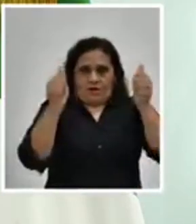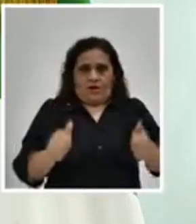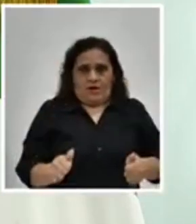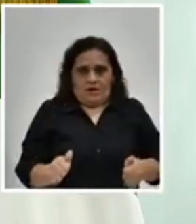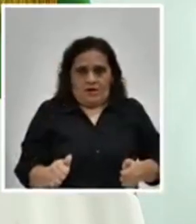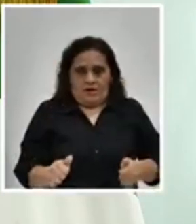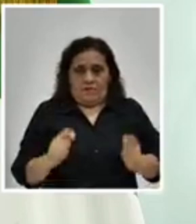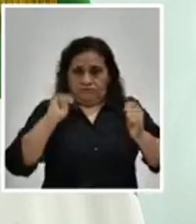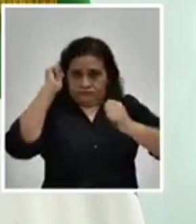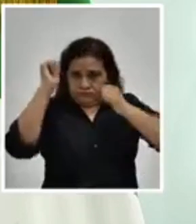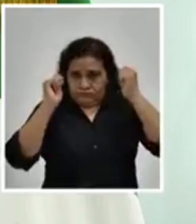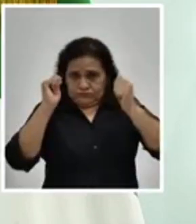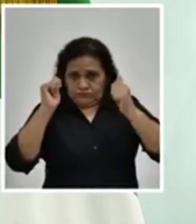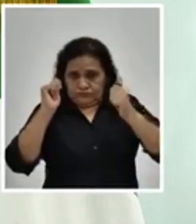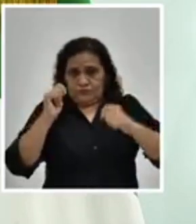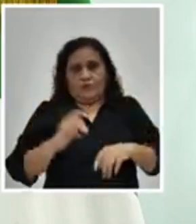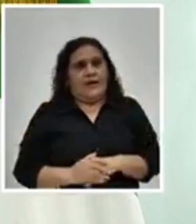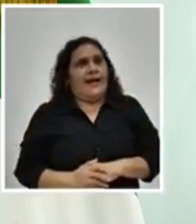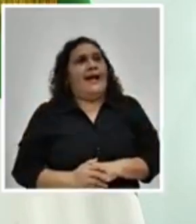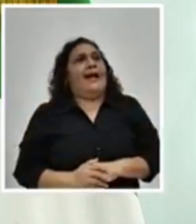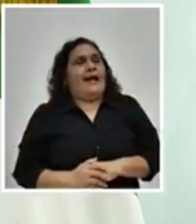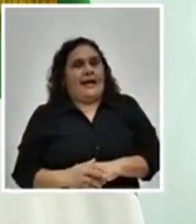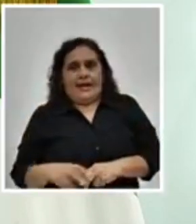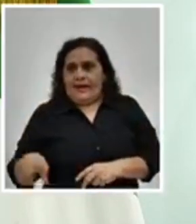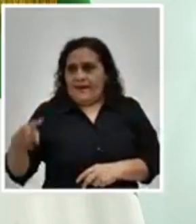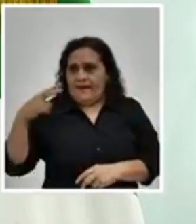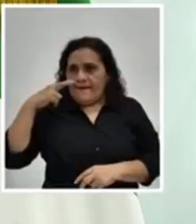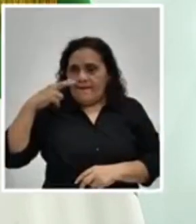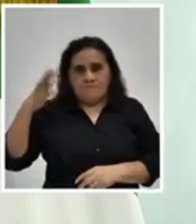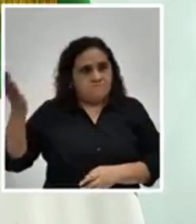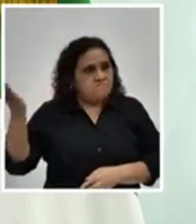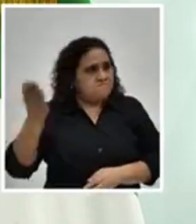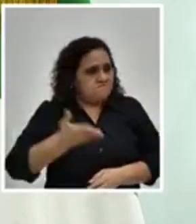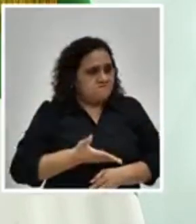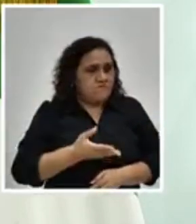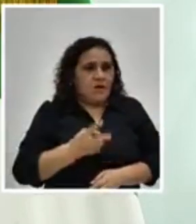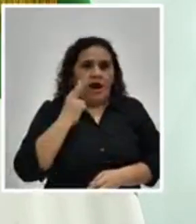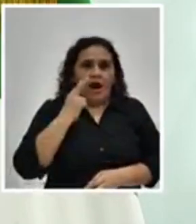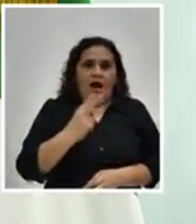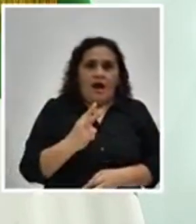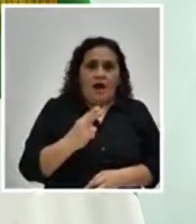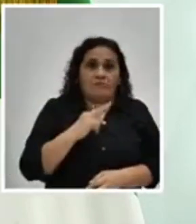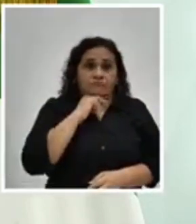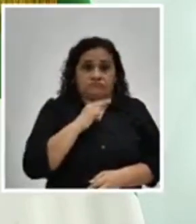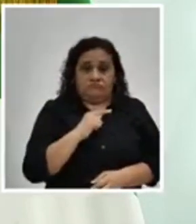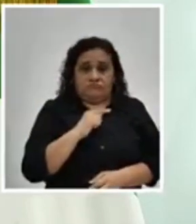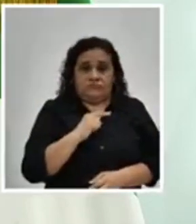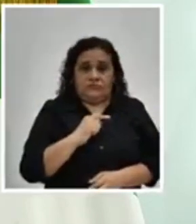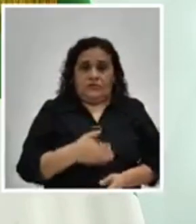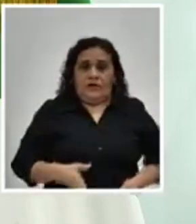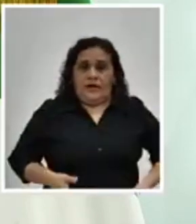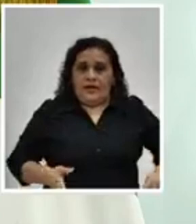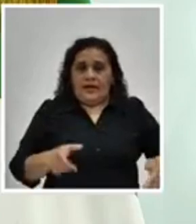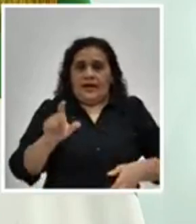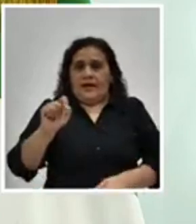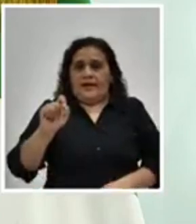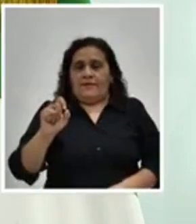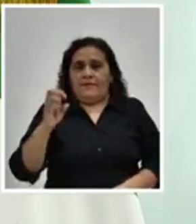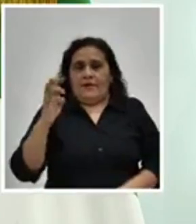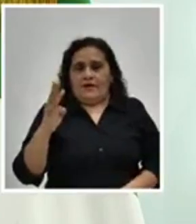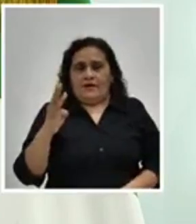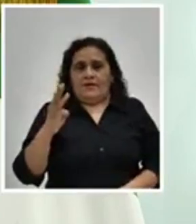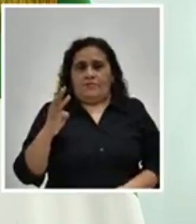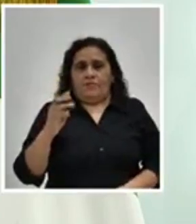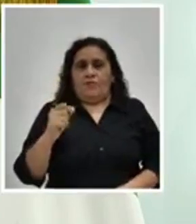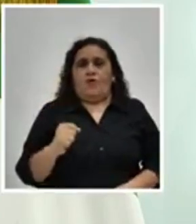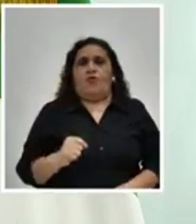se sumará a los atractivos con los que hoy ya cuenta nuestro municipio. En la calle 23/72 de esta